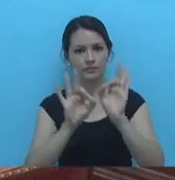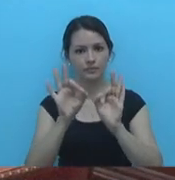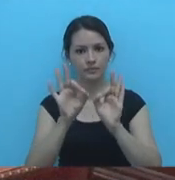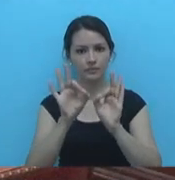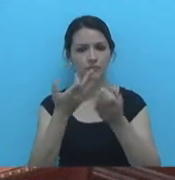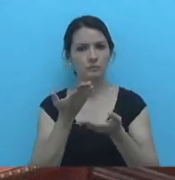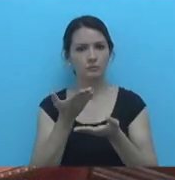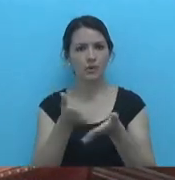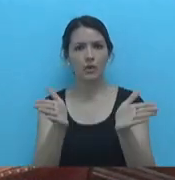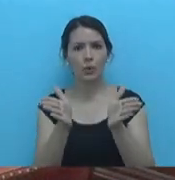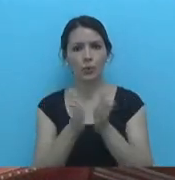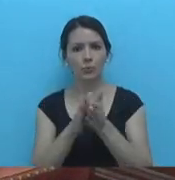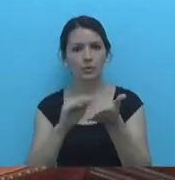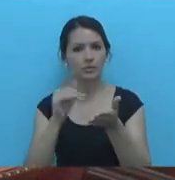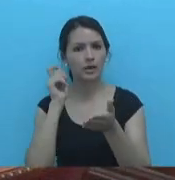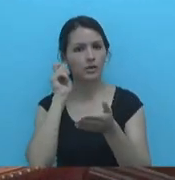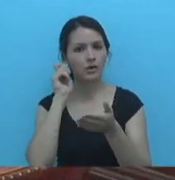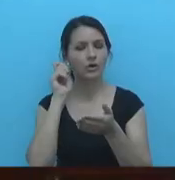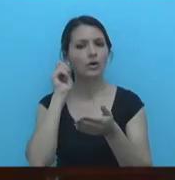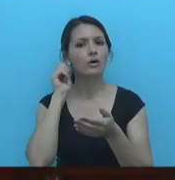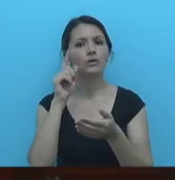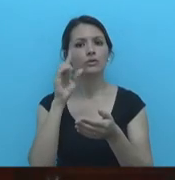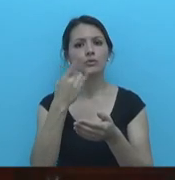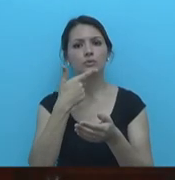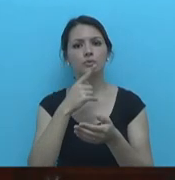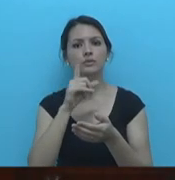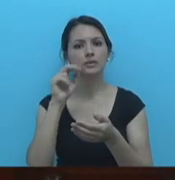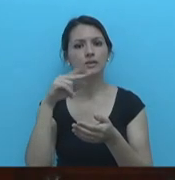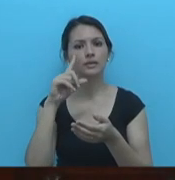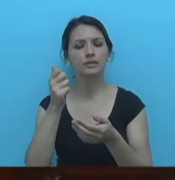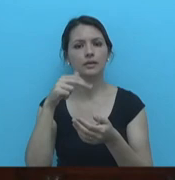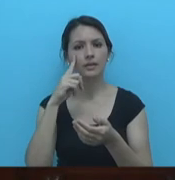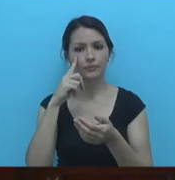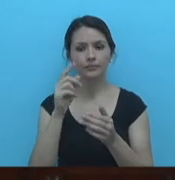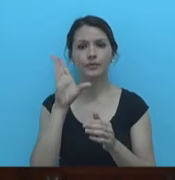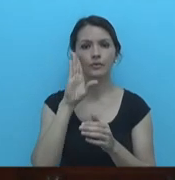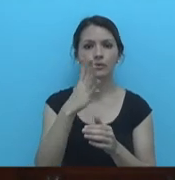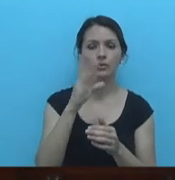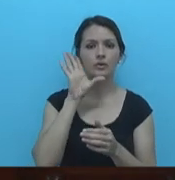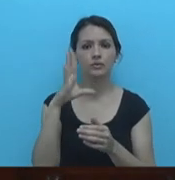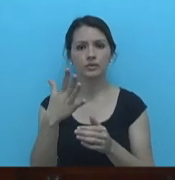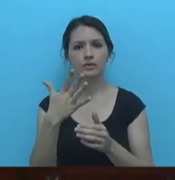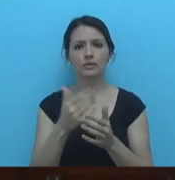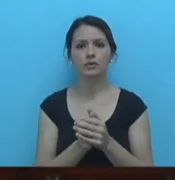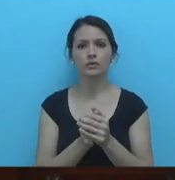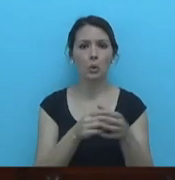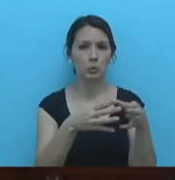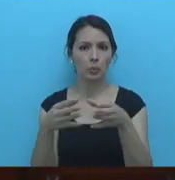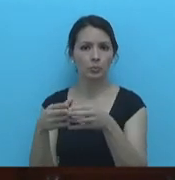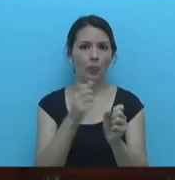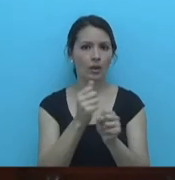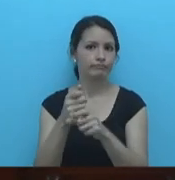al del diputado Giustiniani. Bien, así se hará. 54 al 55. A las comisiones